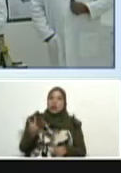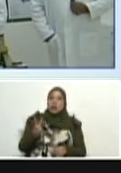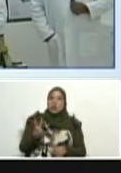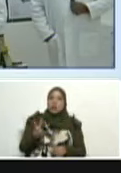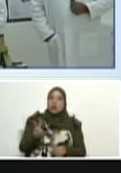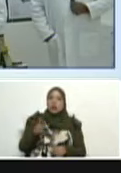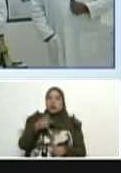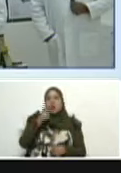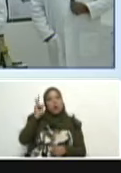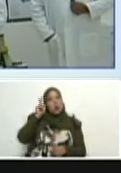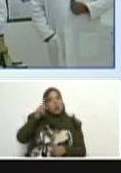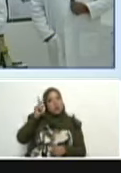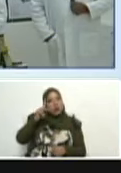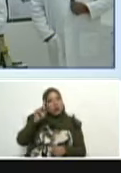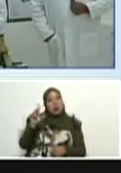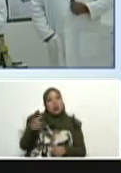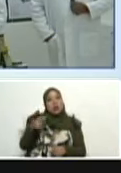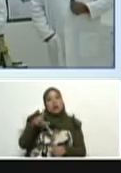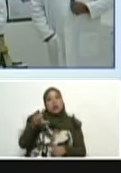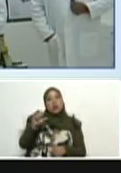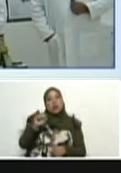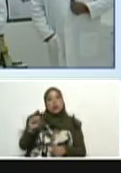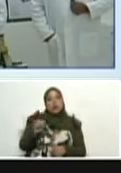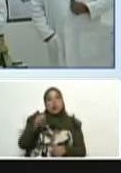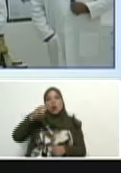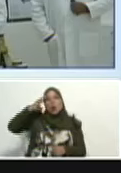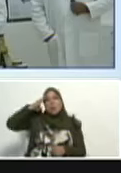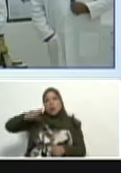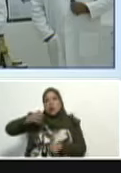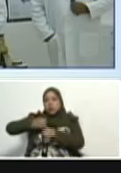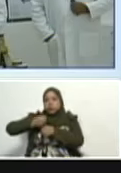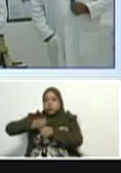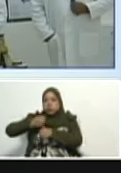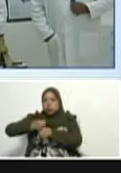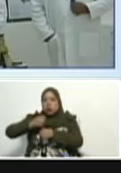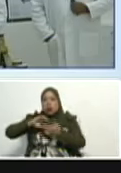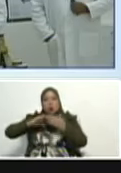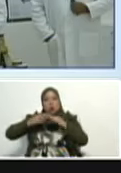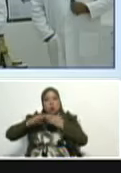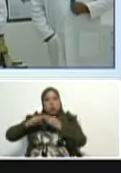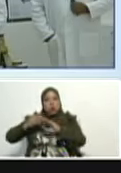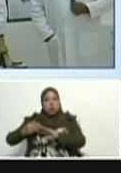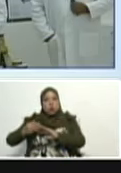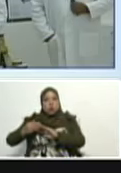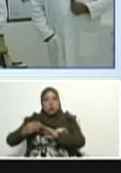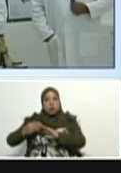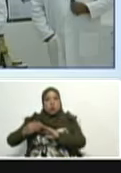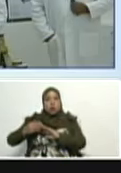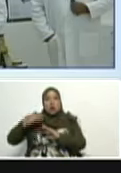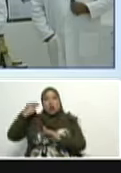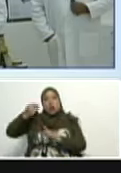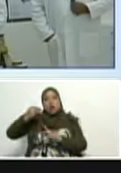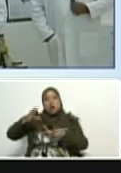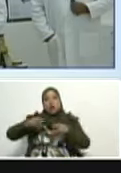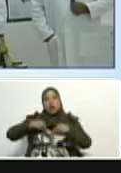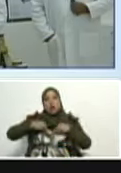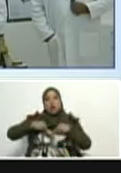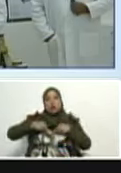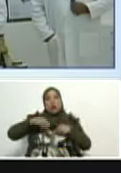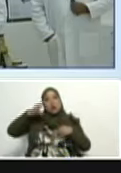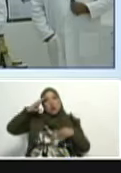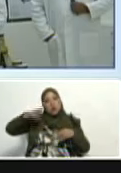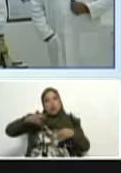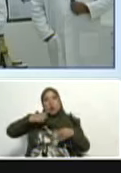el profesor Blas es un militante del trabajo colectivo de la agroecología, cree en la biotecnología, es un militante de